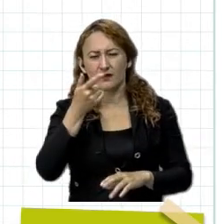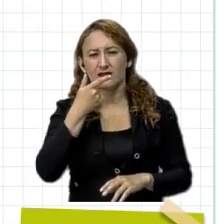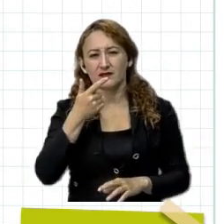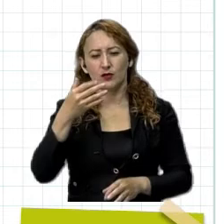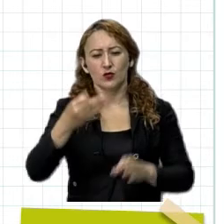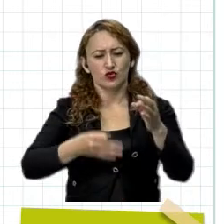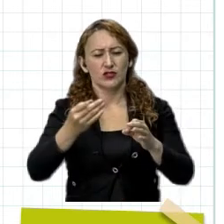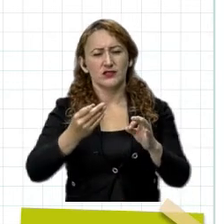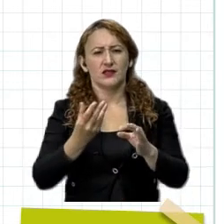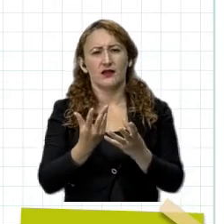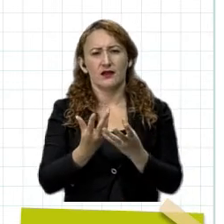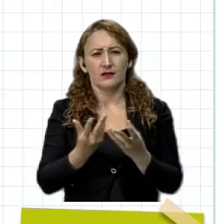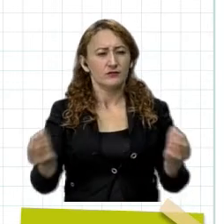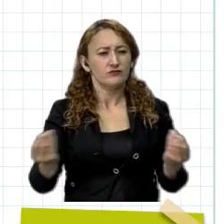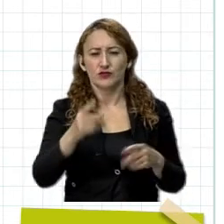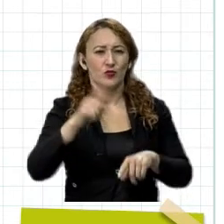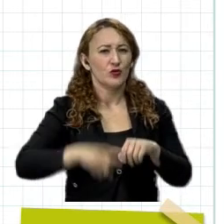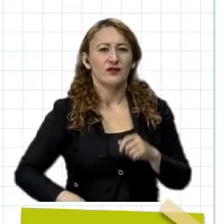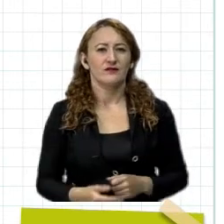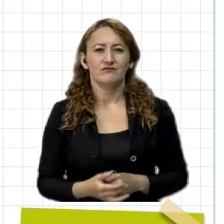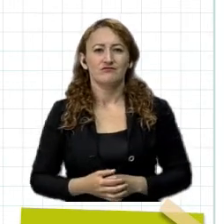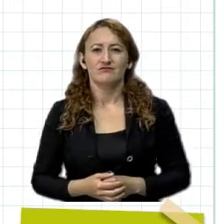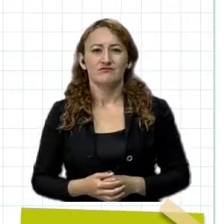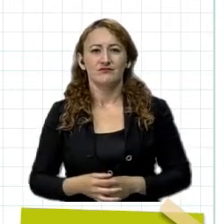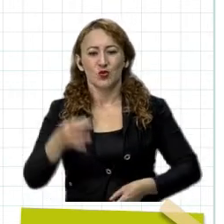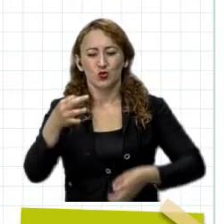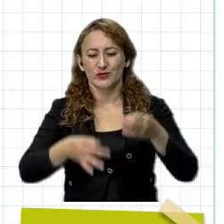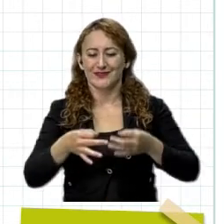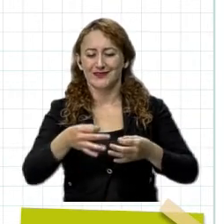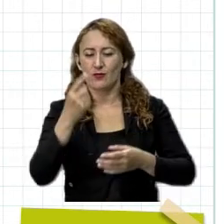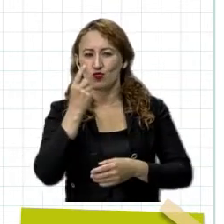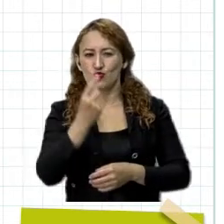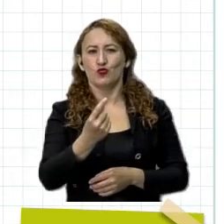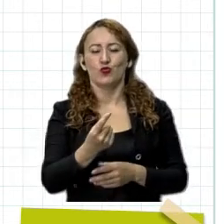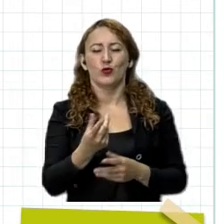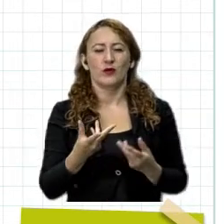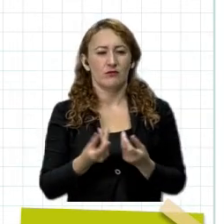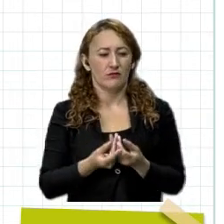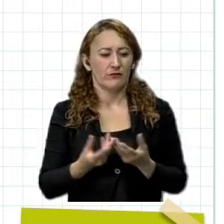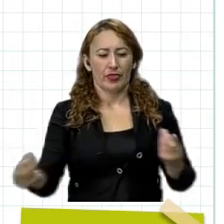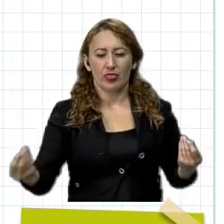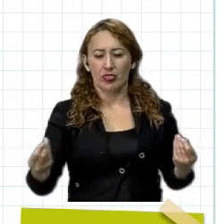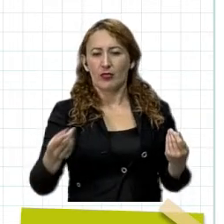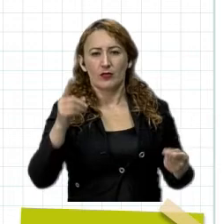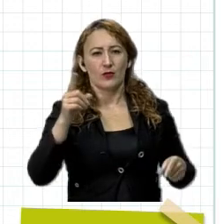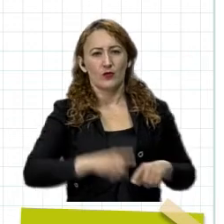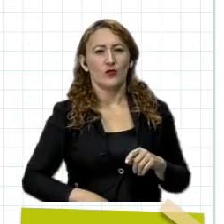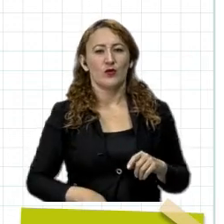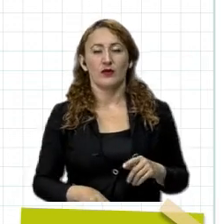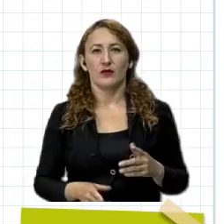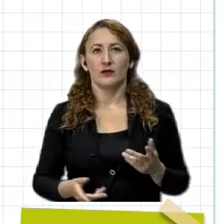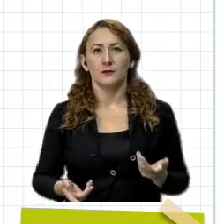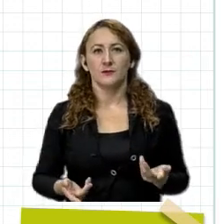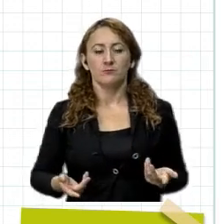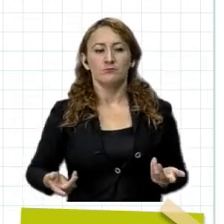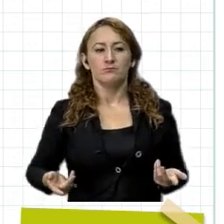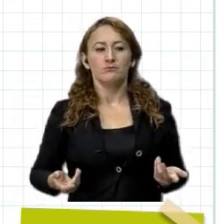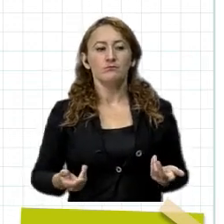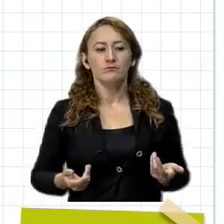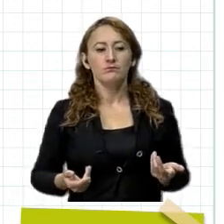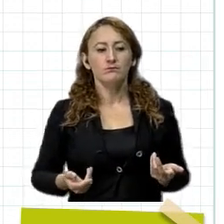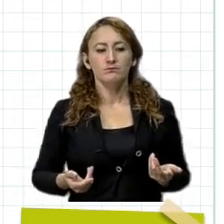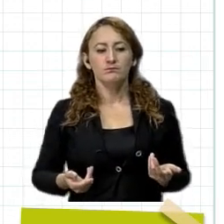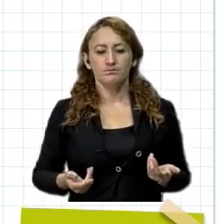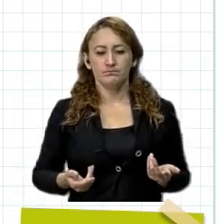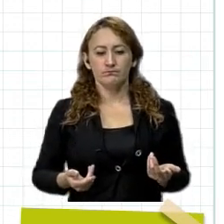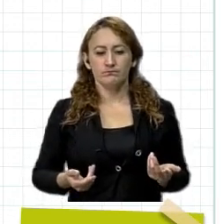y que en ese sentido, si la justicia es indivisible, no podemos privilegiar